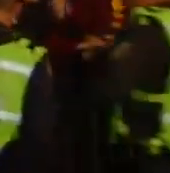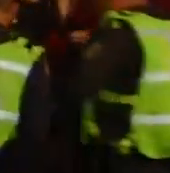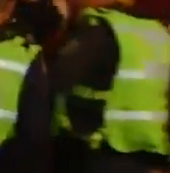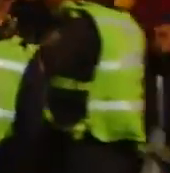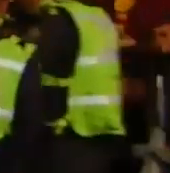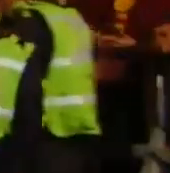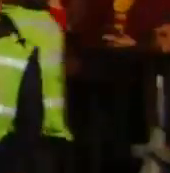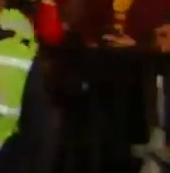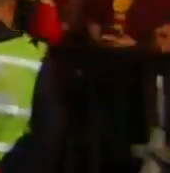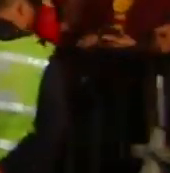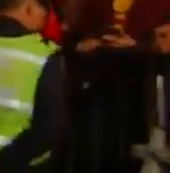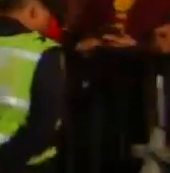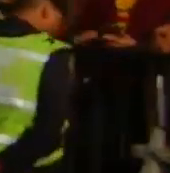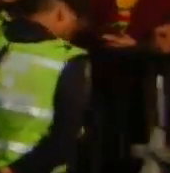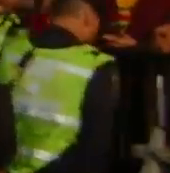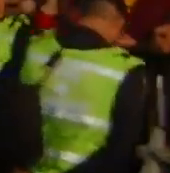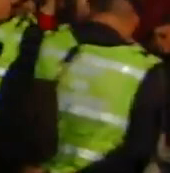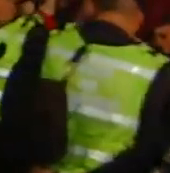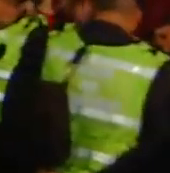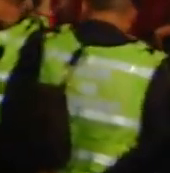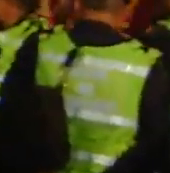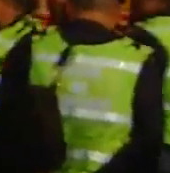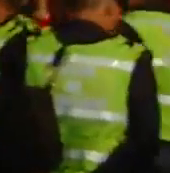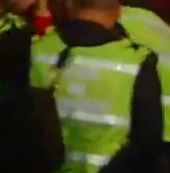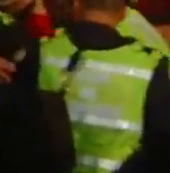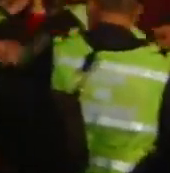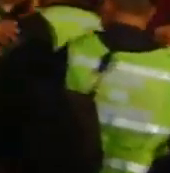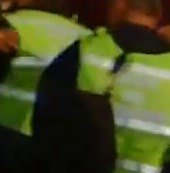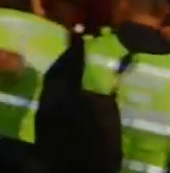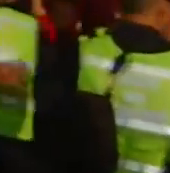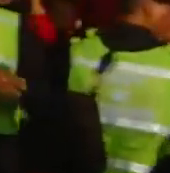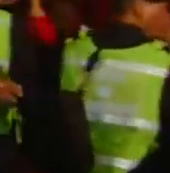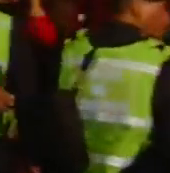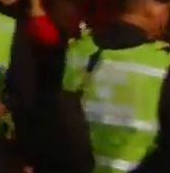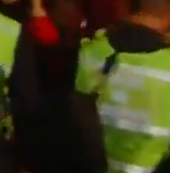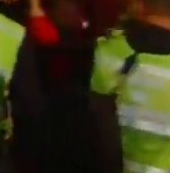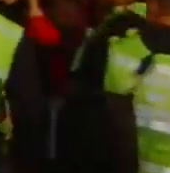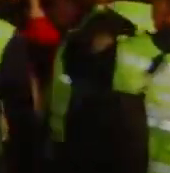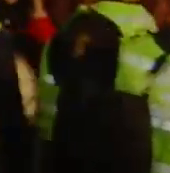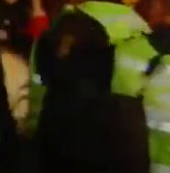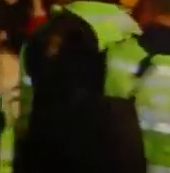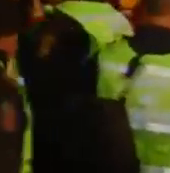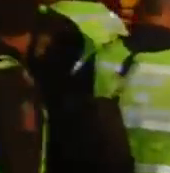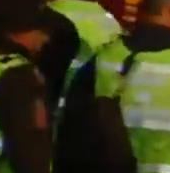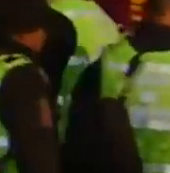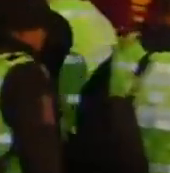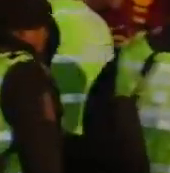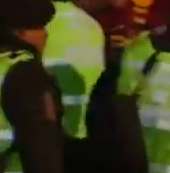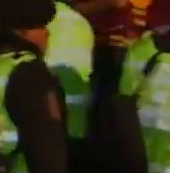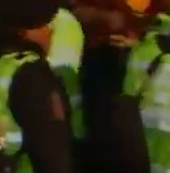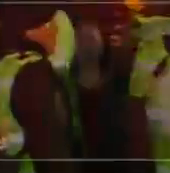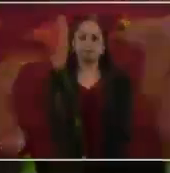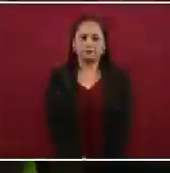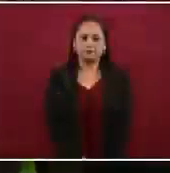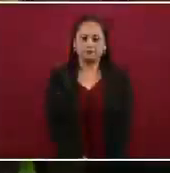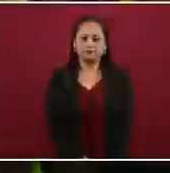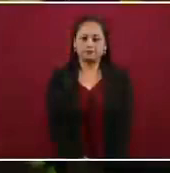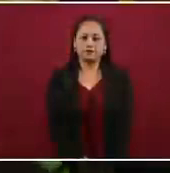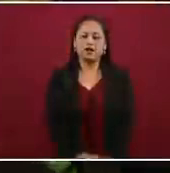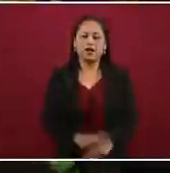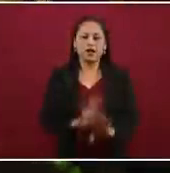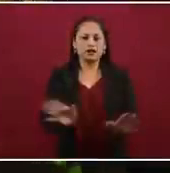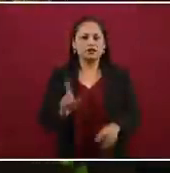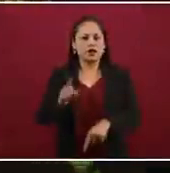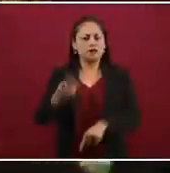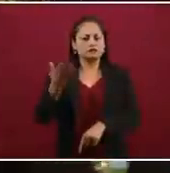ahora que hacían ustedes este repaso, vamos también a recordar a las mujeres de la Revolución de Independencia, porque se han ido nombrando